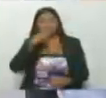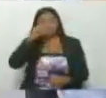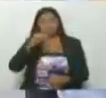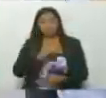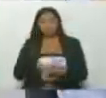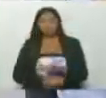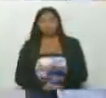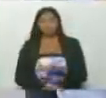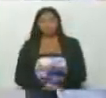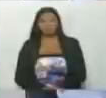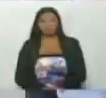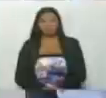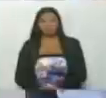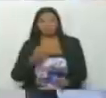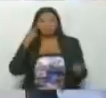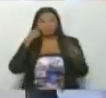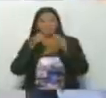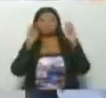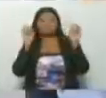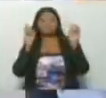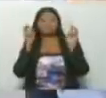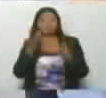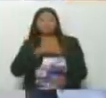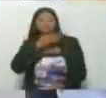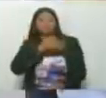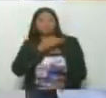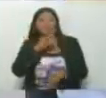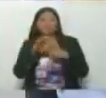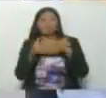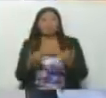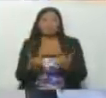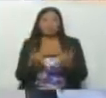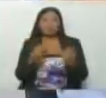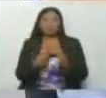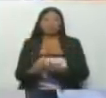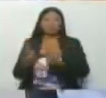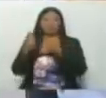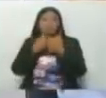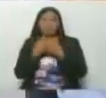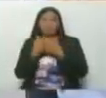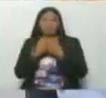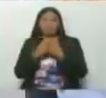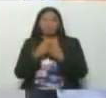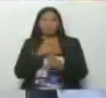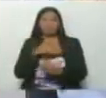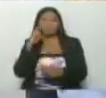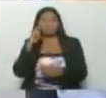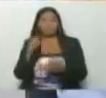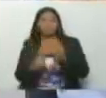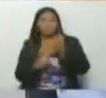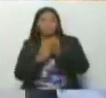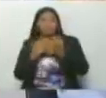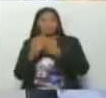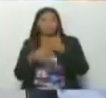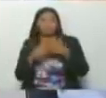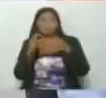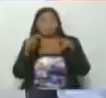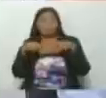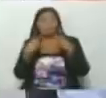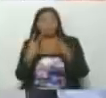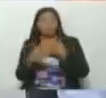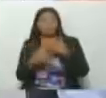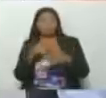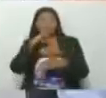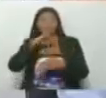maduro enfocado en el tema social es decir que lo económico a la base para la reivindicación